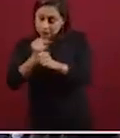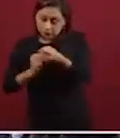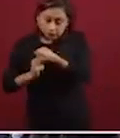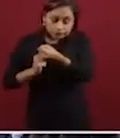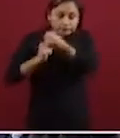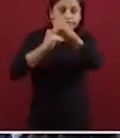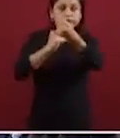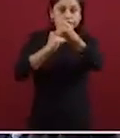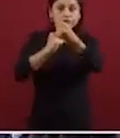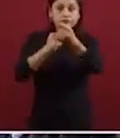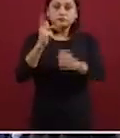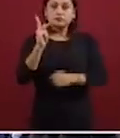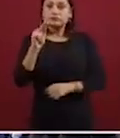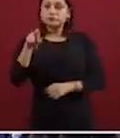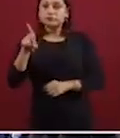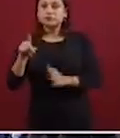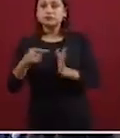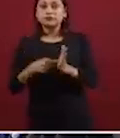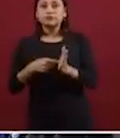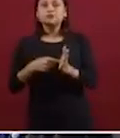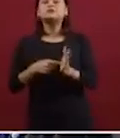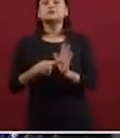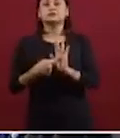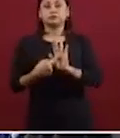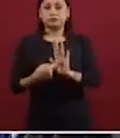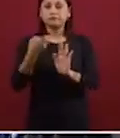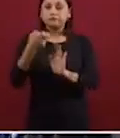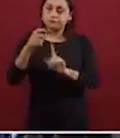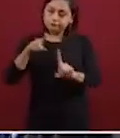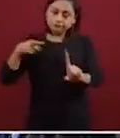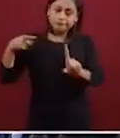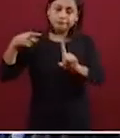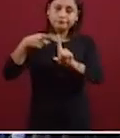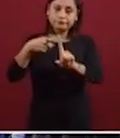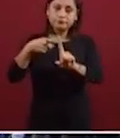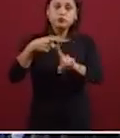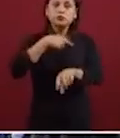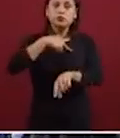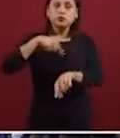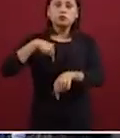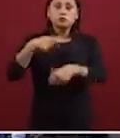Y eso es lo que vamos a seguir llevando a la práctica.